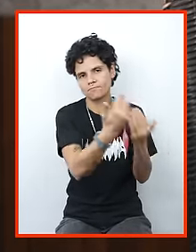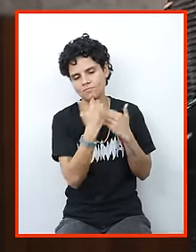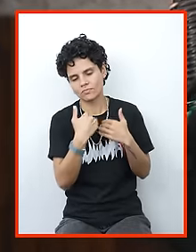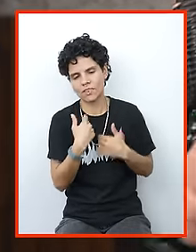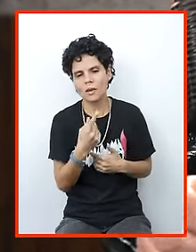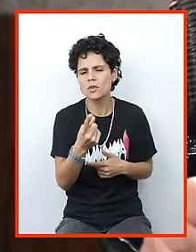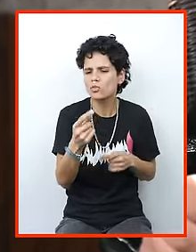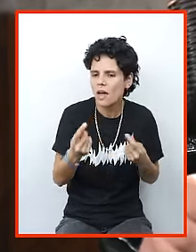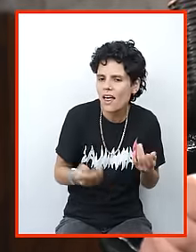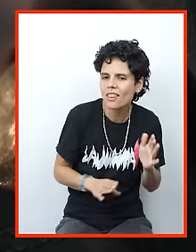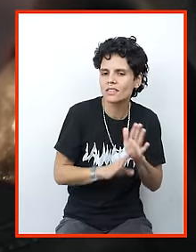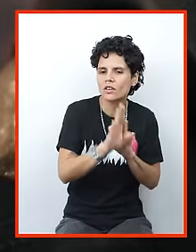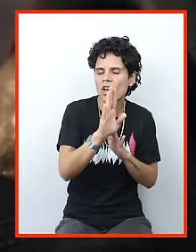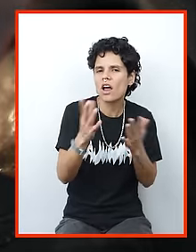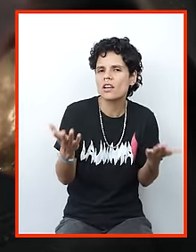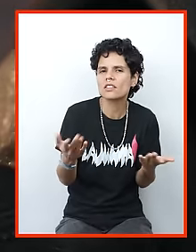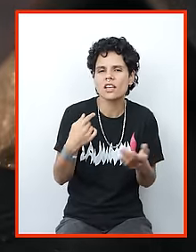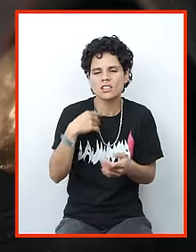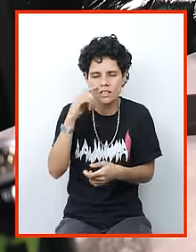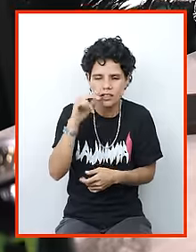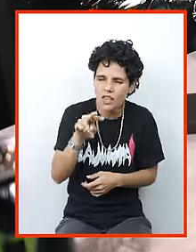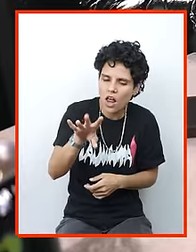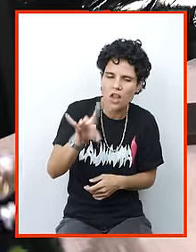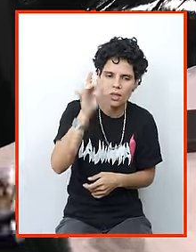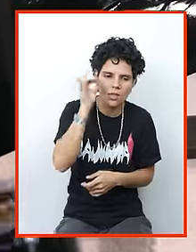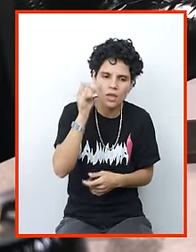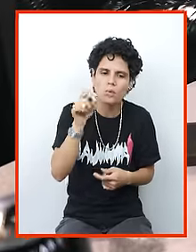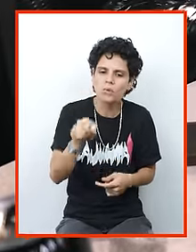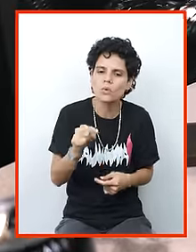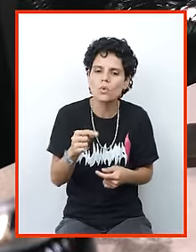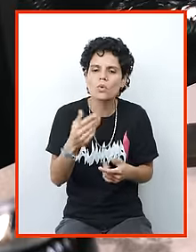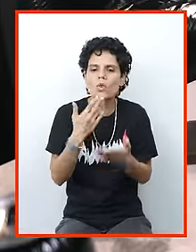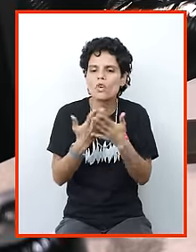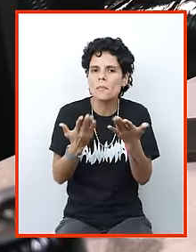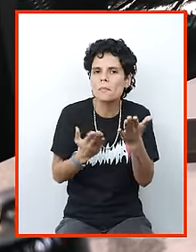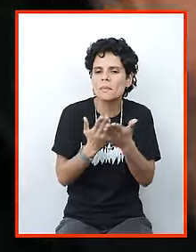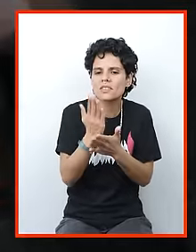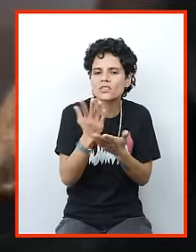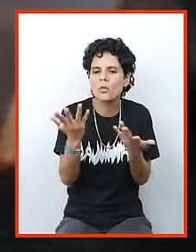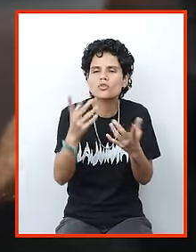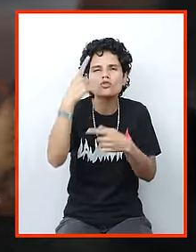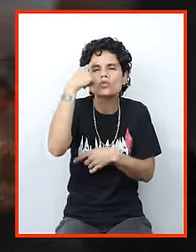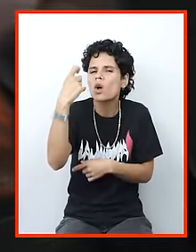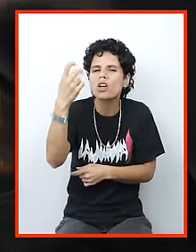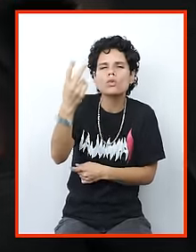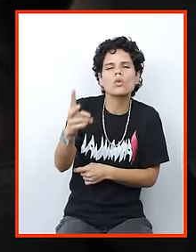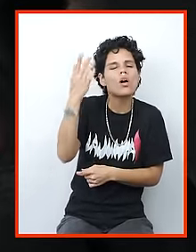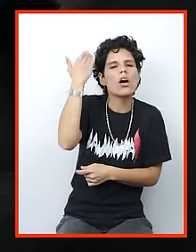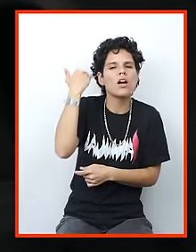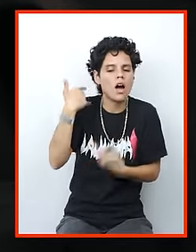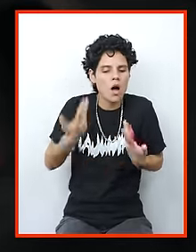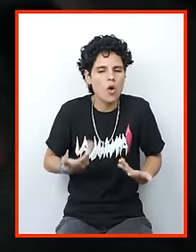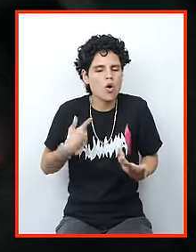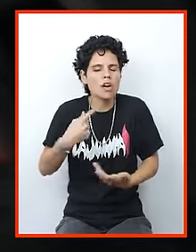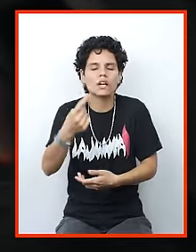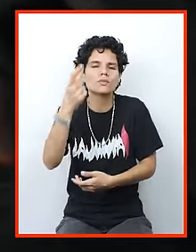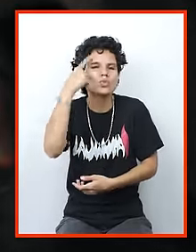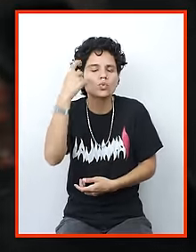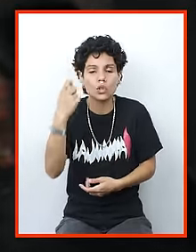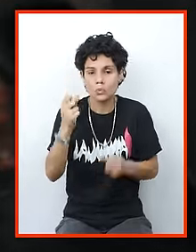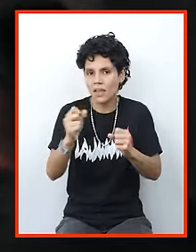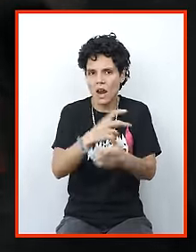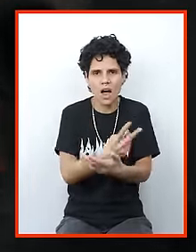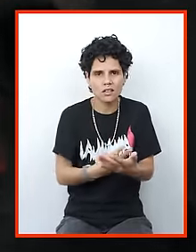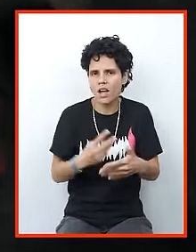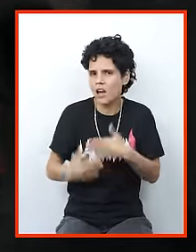porque es muy tuyo, se nota que amáis lo que haces. Pero cuando te levantás, ¿cuáles son los sueños? No sé, mi sueño es como seguir viviendo el arte,